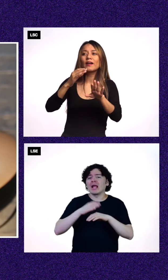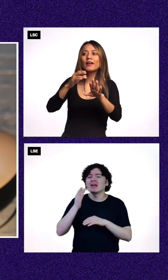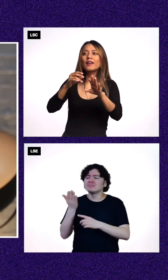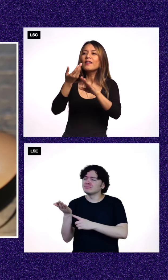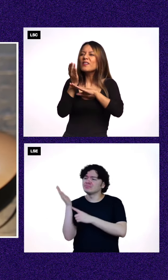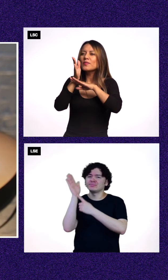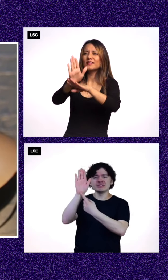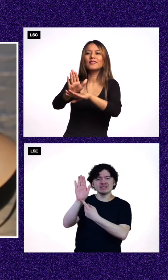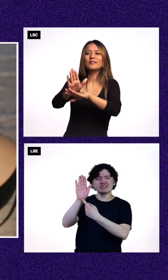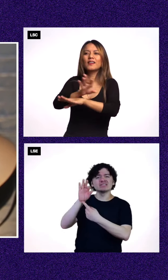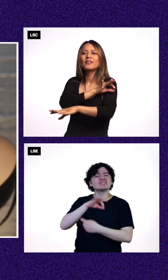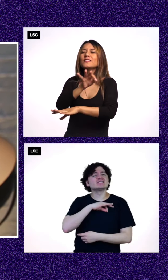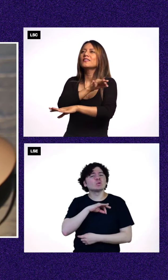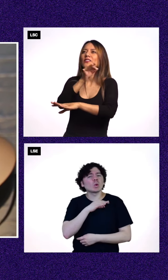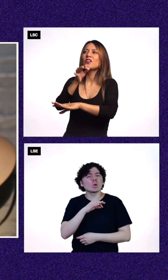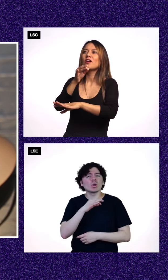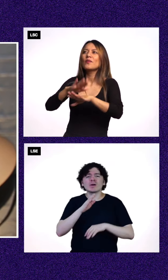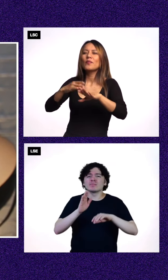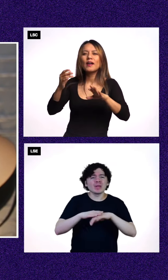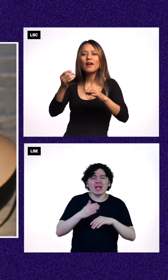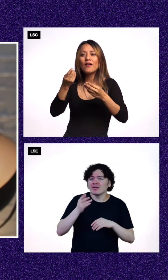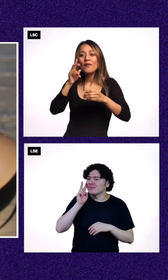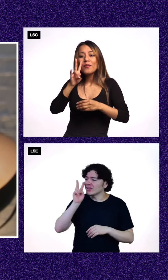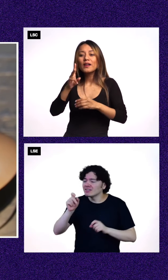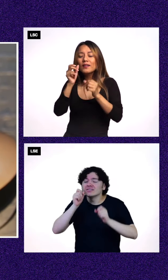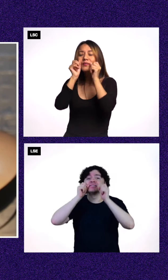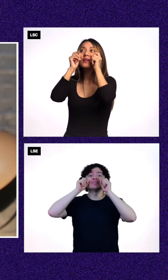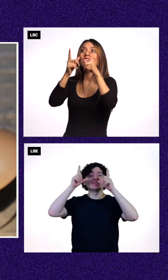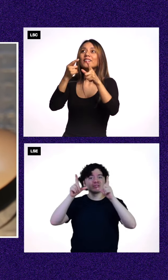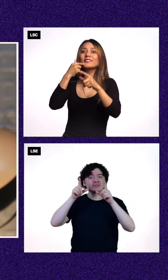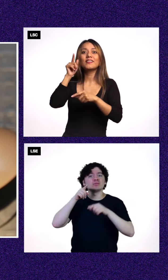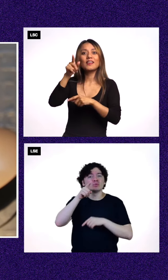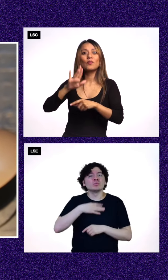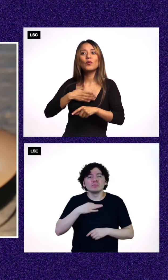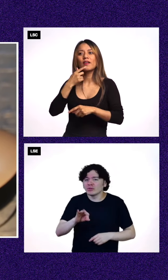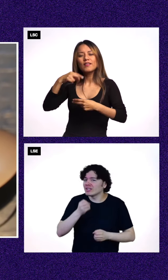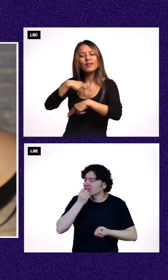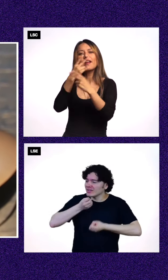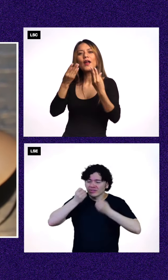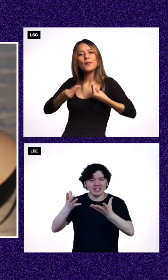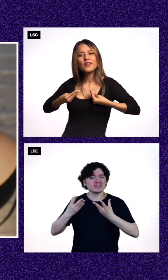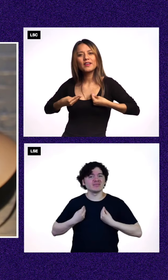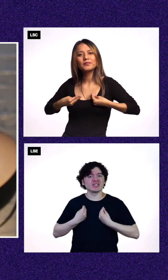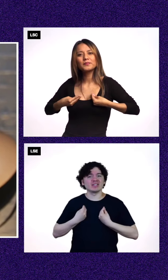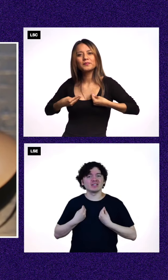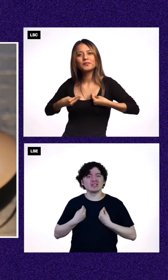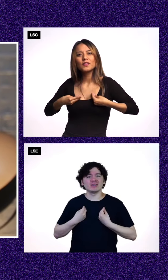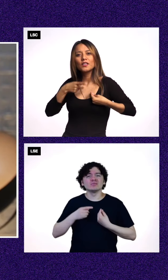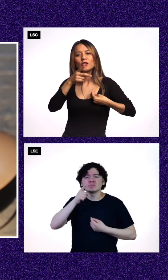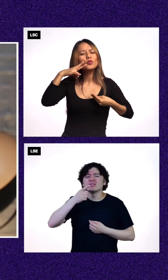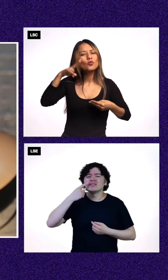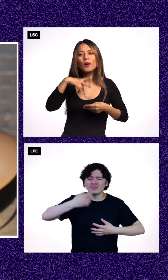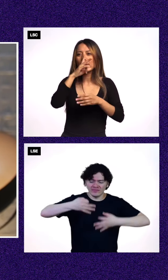¿Verle levantarse y llenar todo su potencial? Entonces declara sobre él, declara vida y nunca dejes de